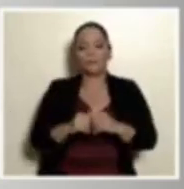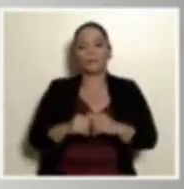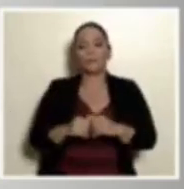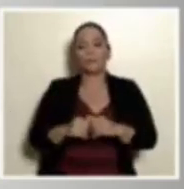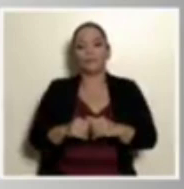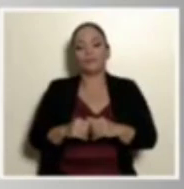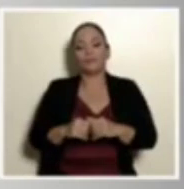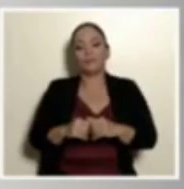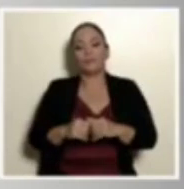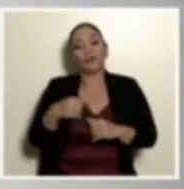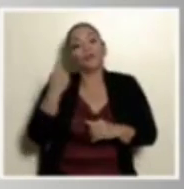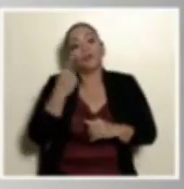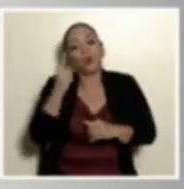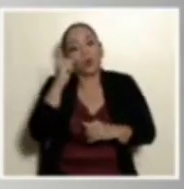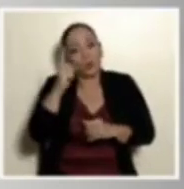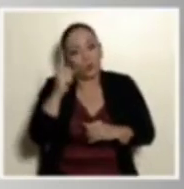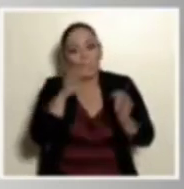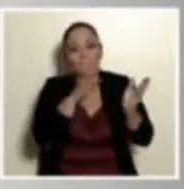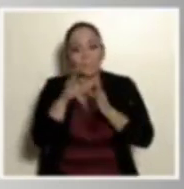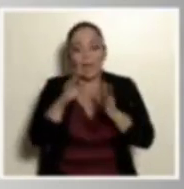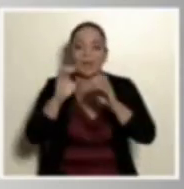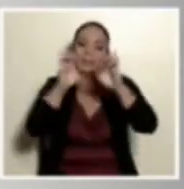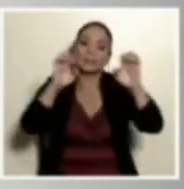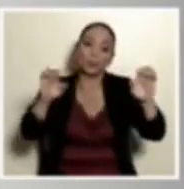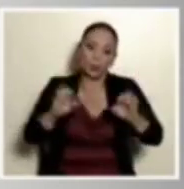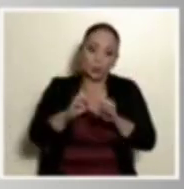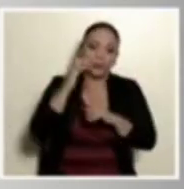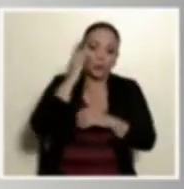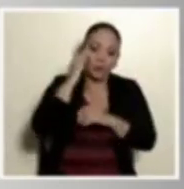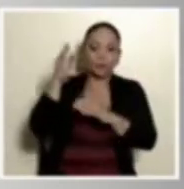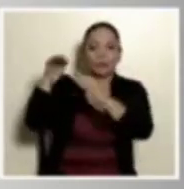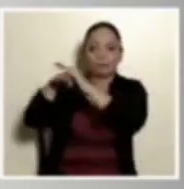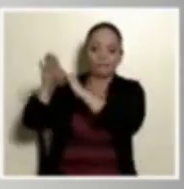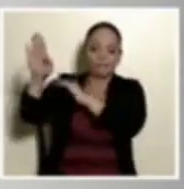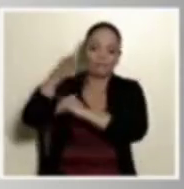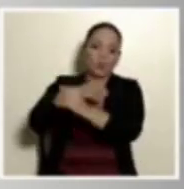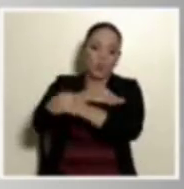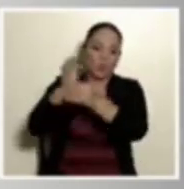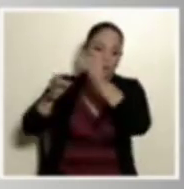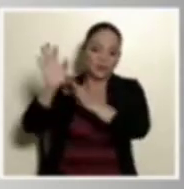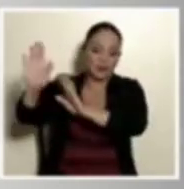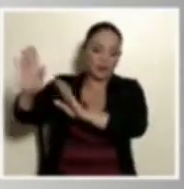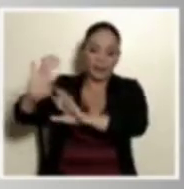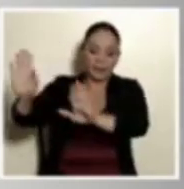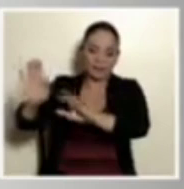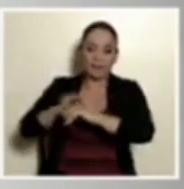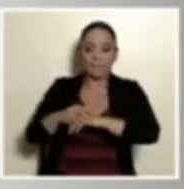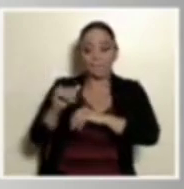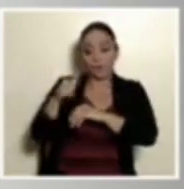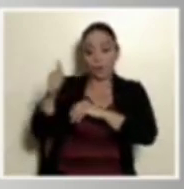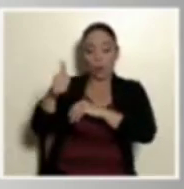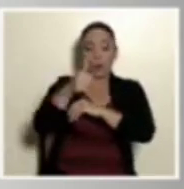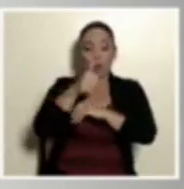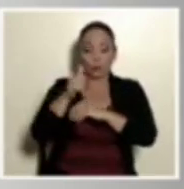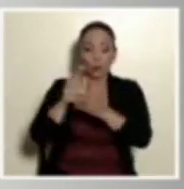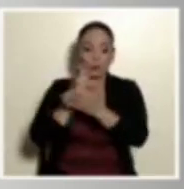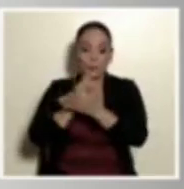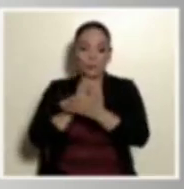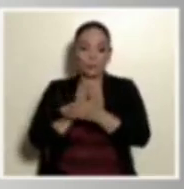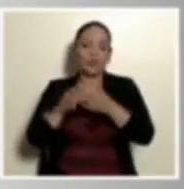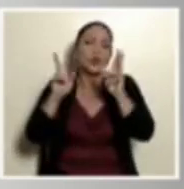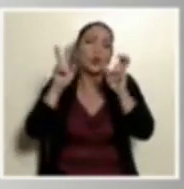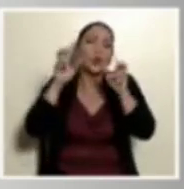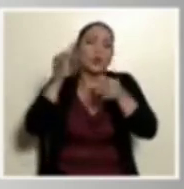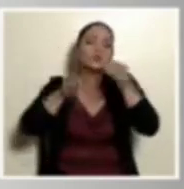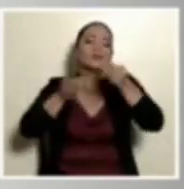escudo, que ya sabemos la historia, que está esperando resolución en sede penal, vino a justificar, entre